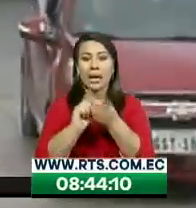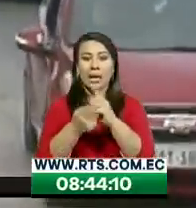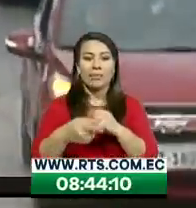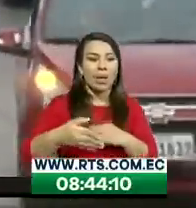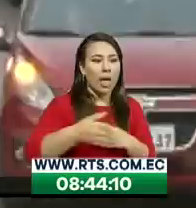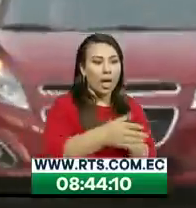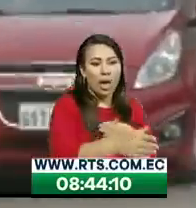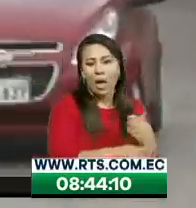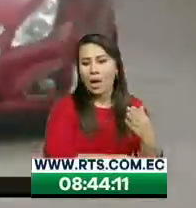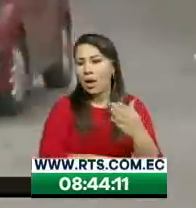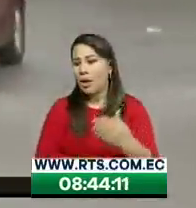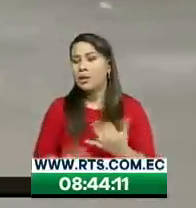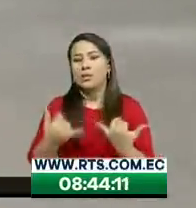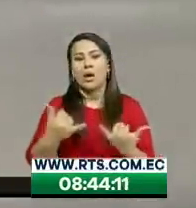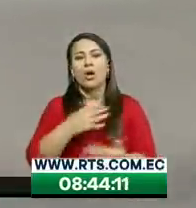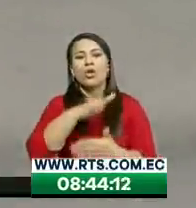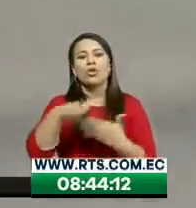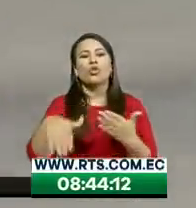para que ellos sacaran